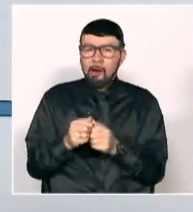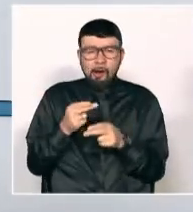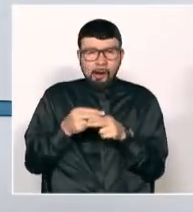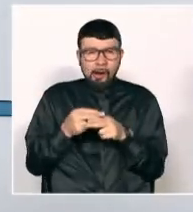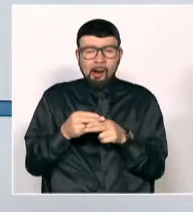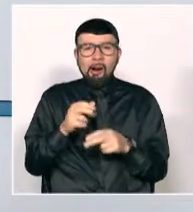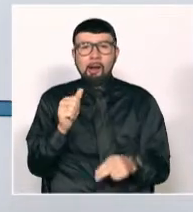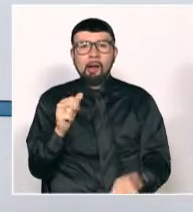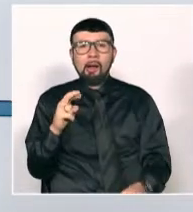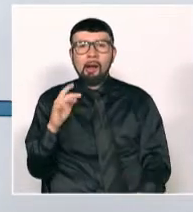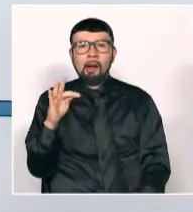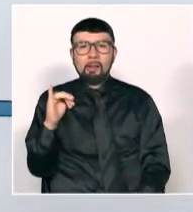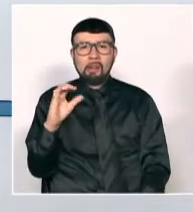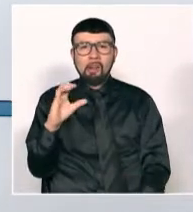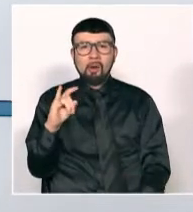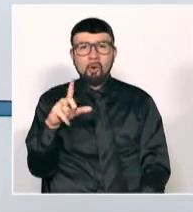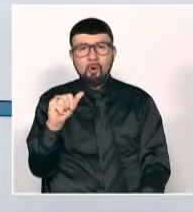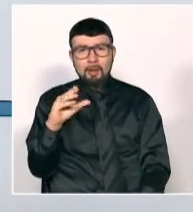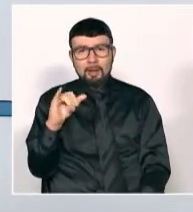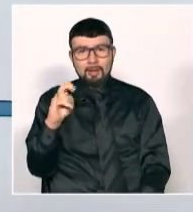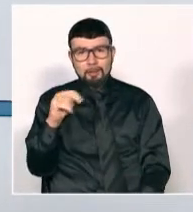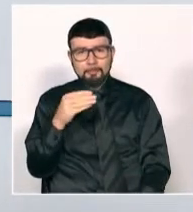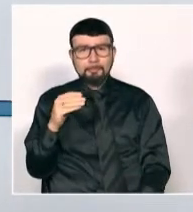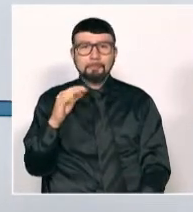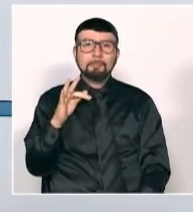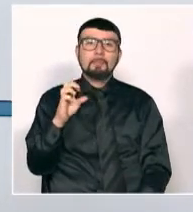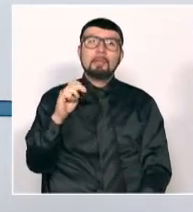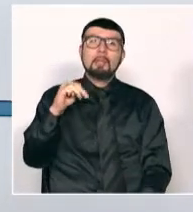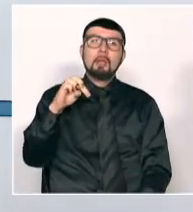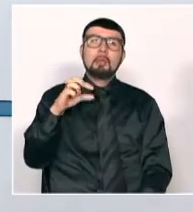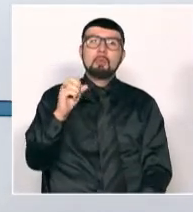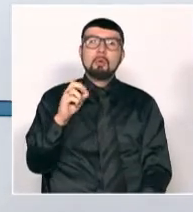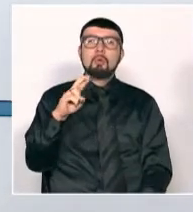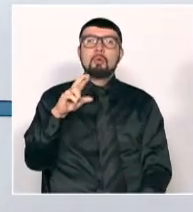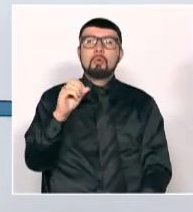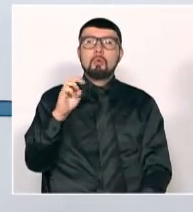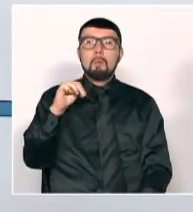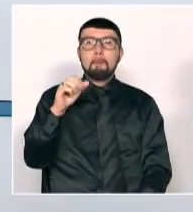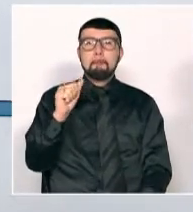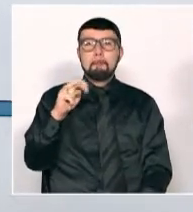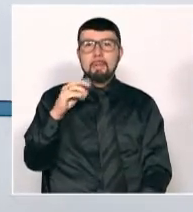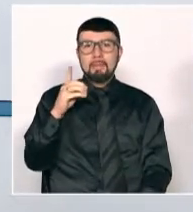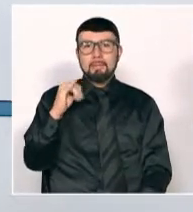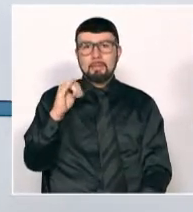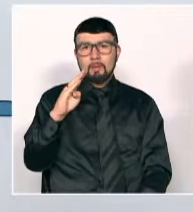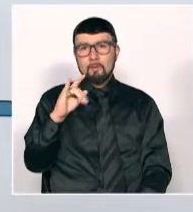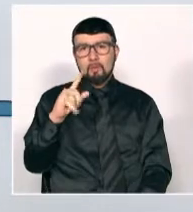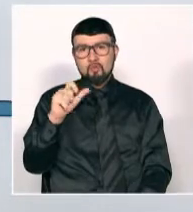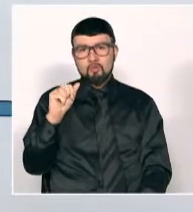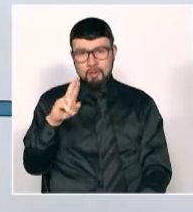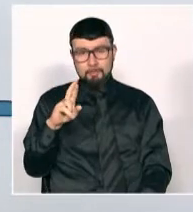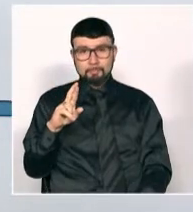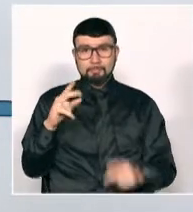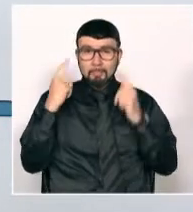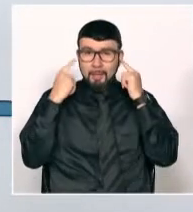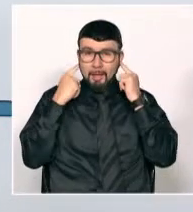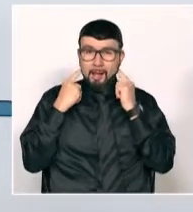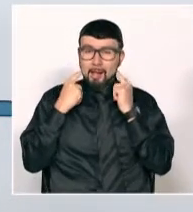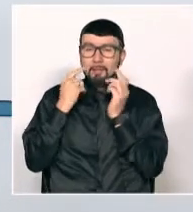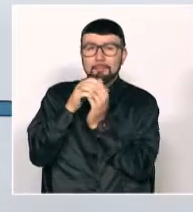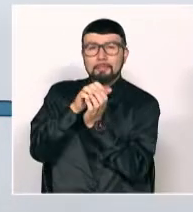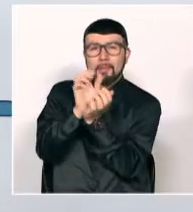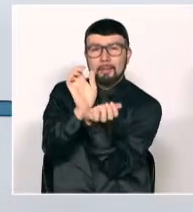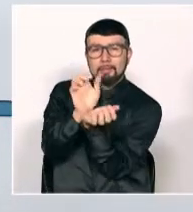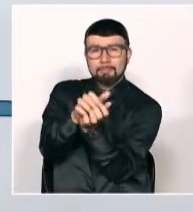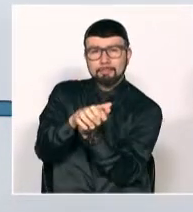a aprender un poquito de anatomía. Vamos a estar viendo unas imágenes para que ustedes también se ubiquen un poco en la anatomía